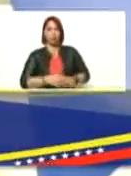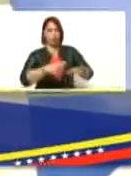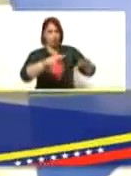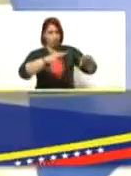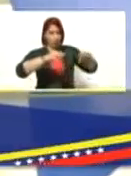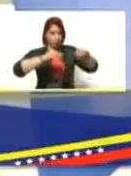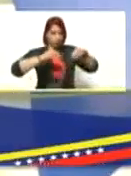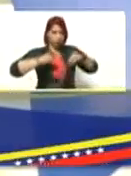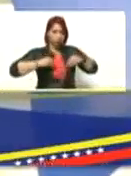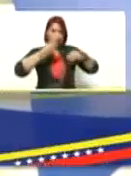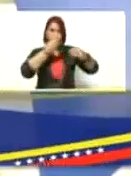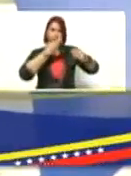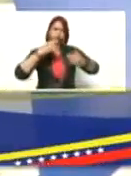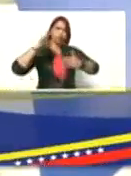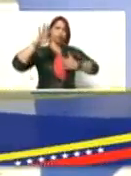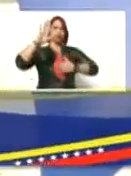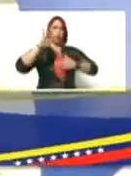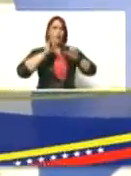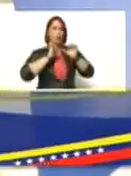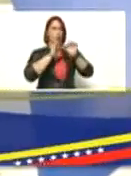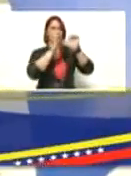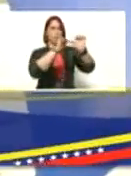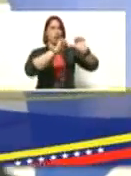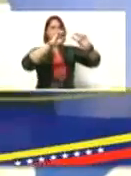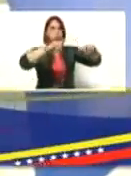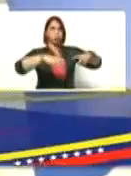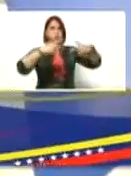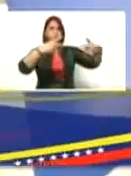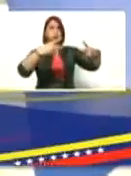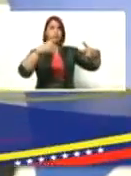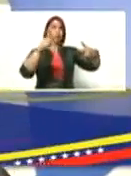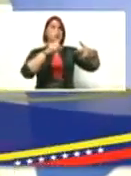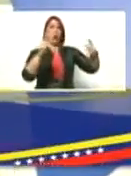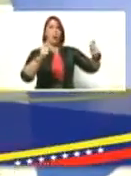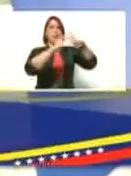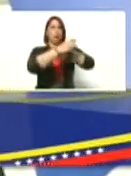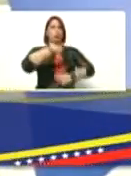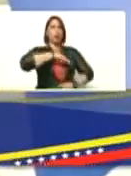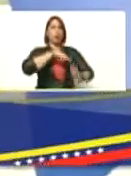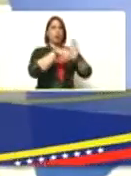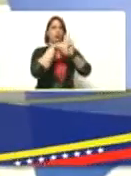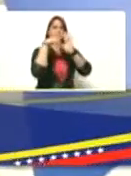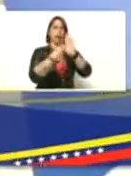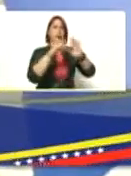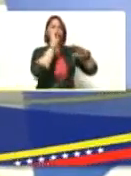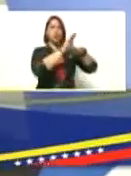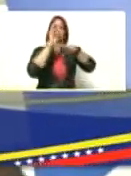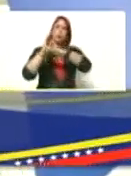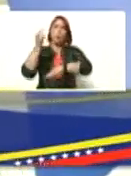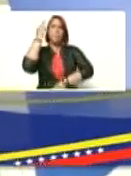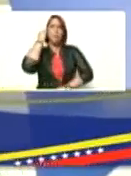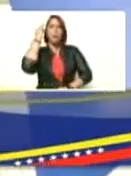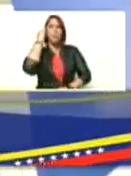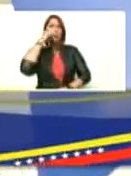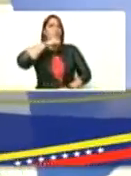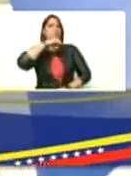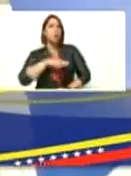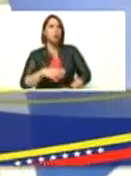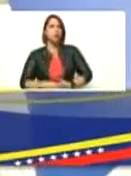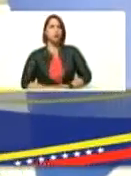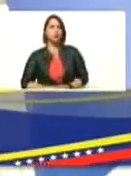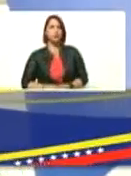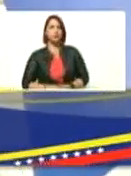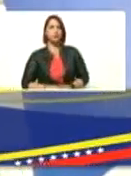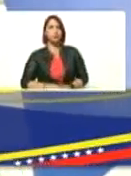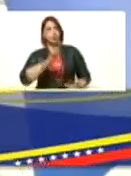Asumimos el compromiso de mantener vigente e inalterable nuestro derecho a preservar la memoria histórica como punta